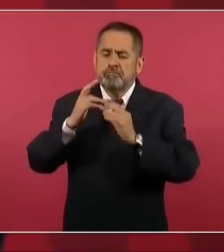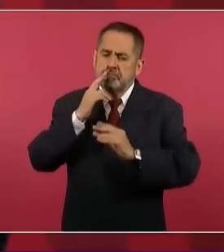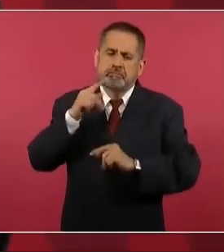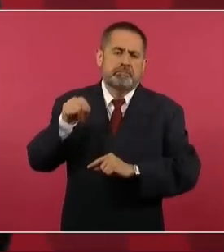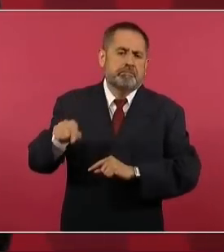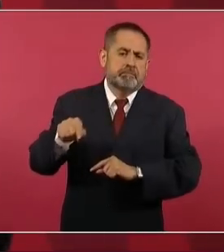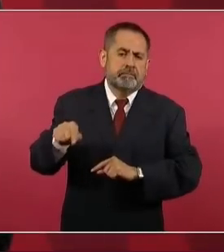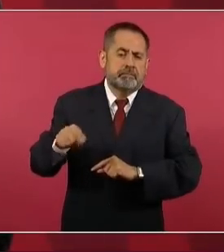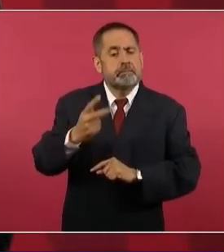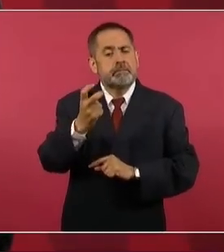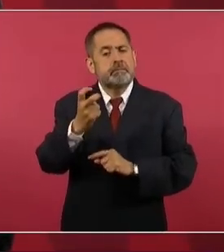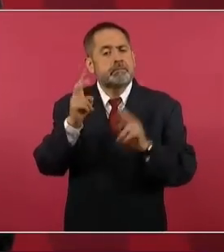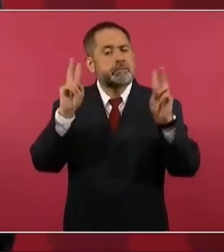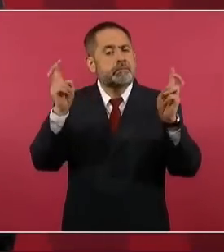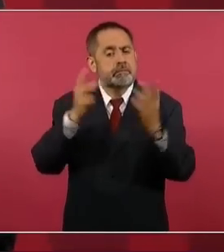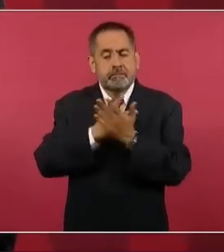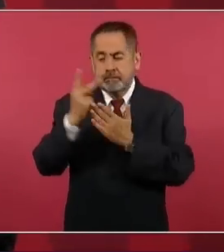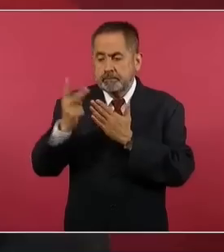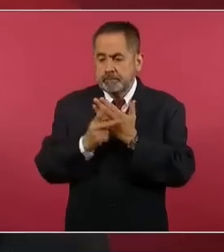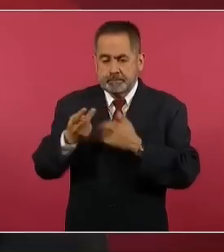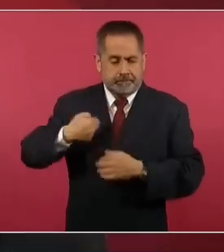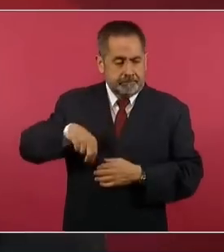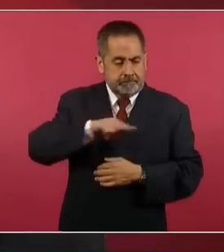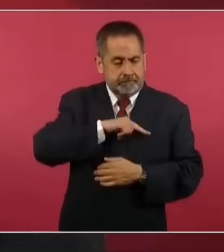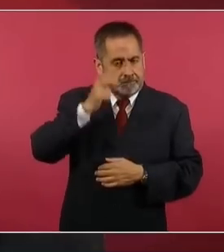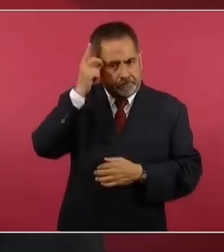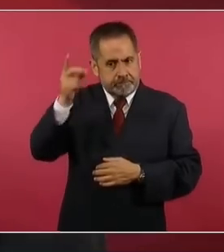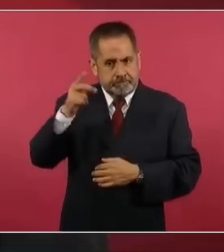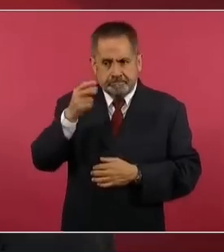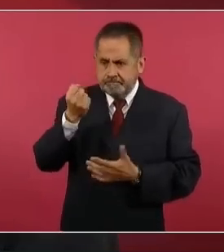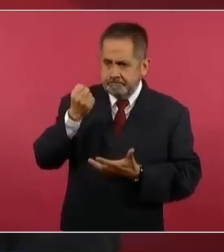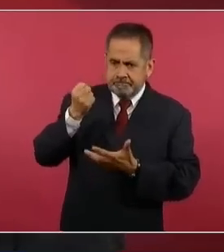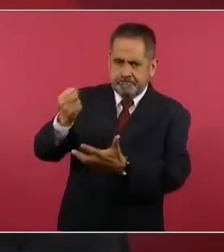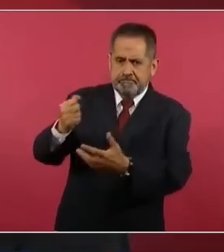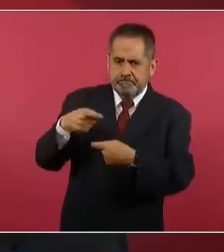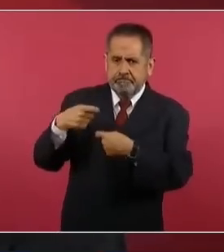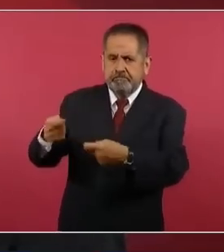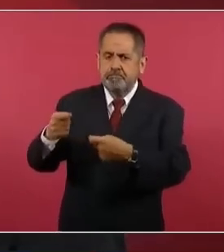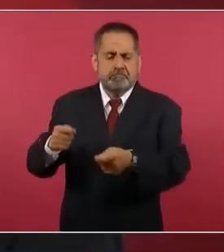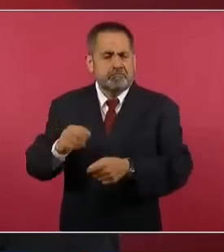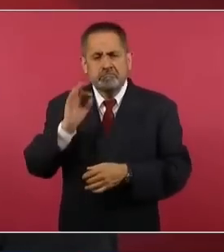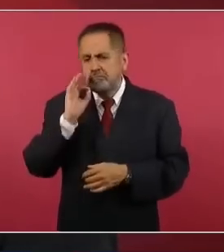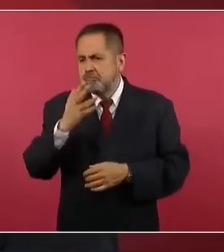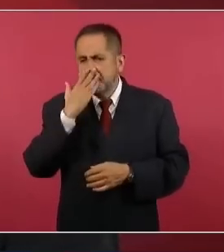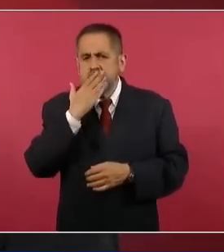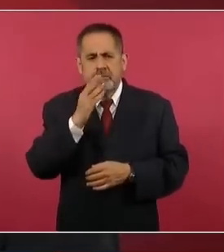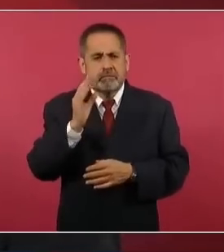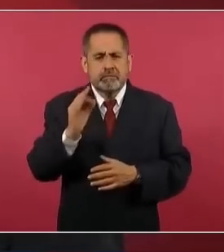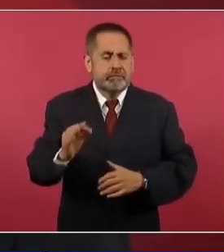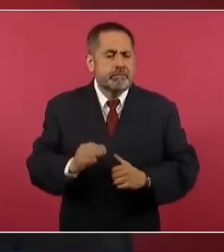Y por eso el programa La Escuela es Nuestra. Y se resolvió muy bien,